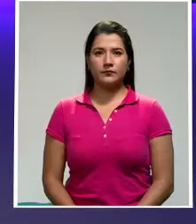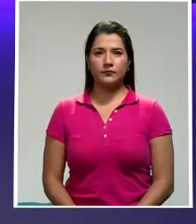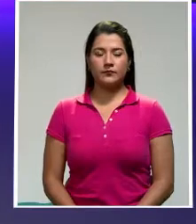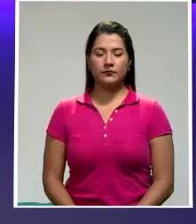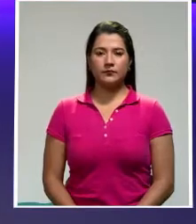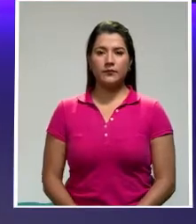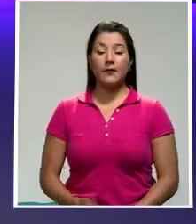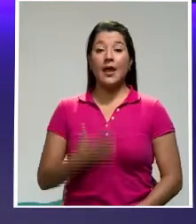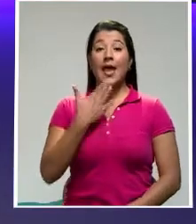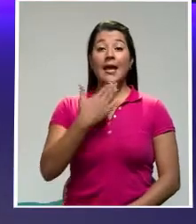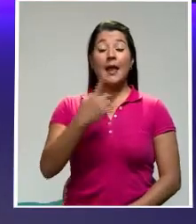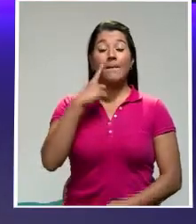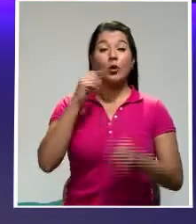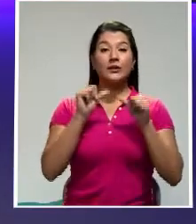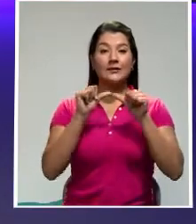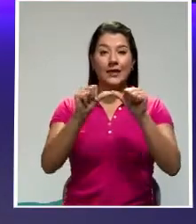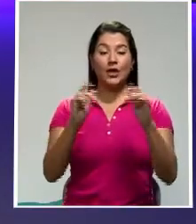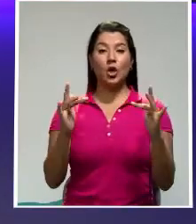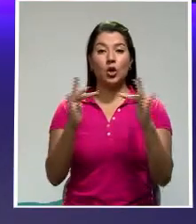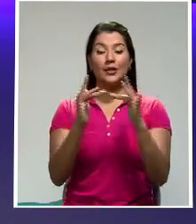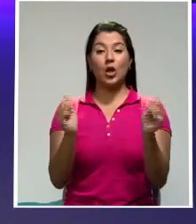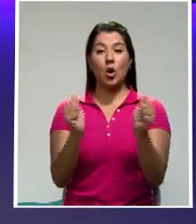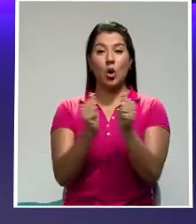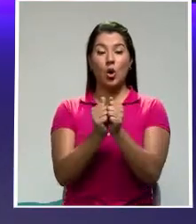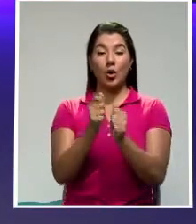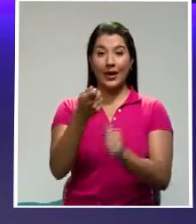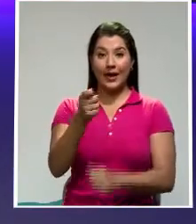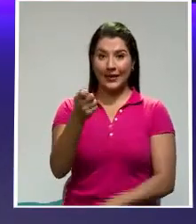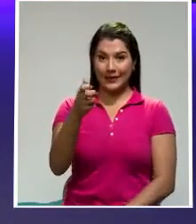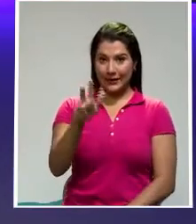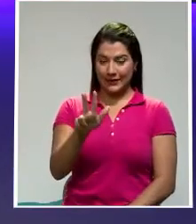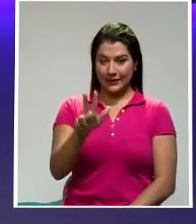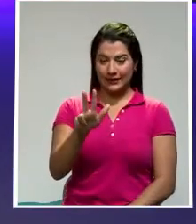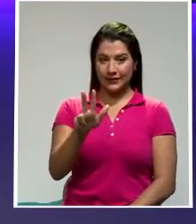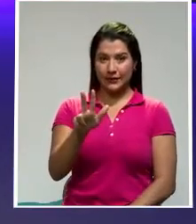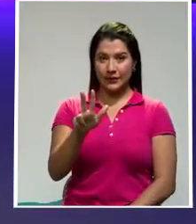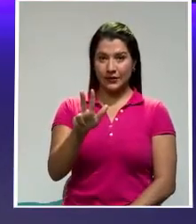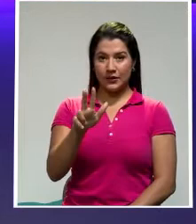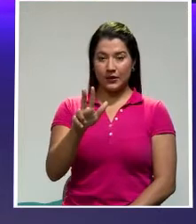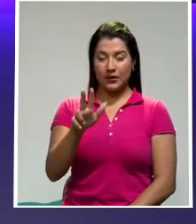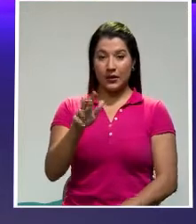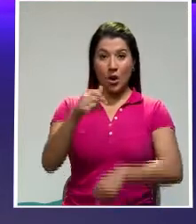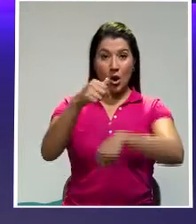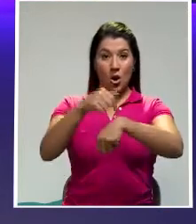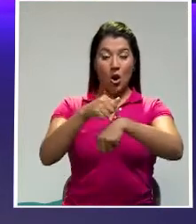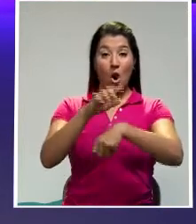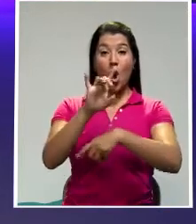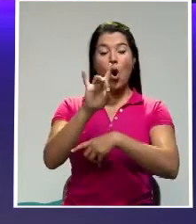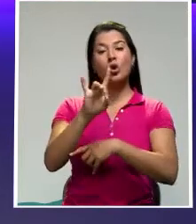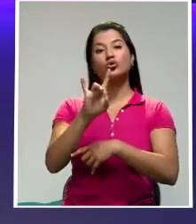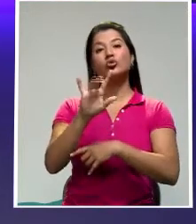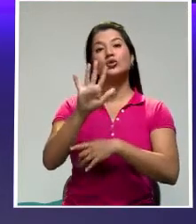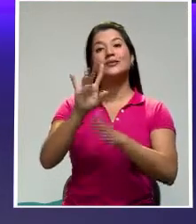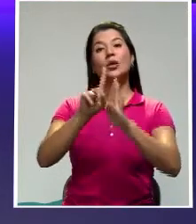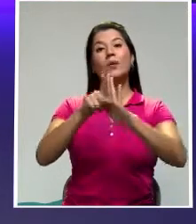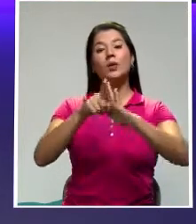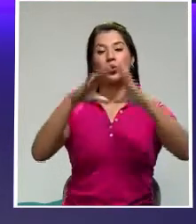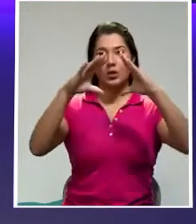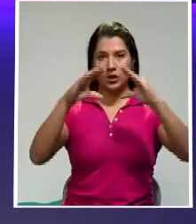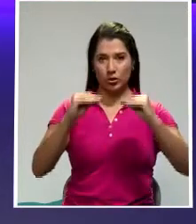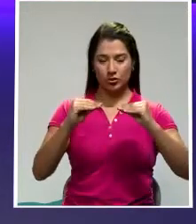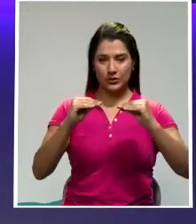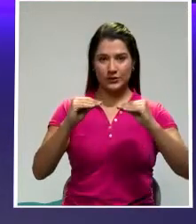Gracias por continuar conectados a la señal de Canal 13. Son las 8 de la noche con 5